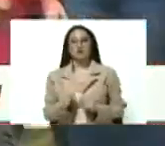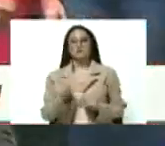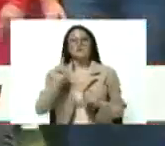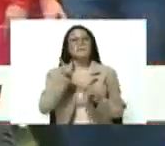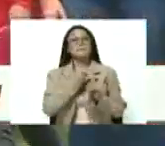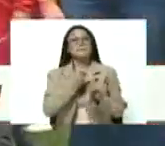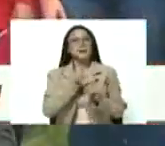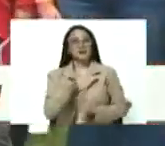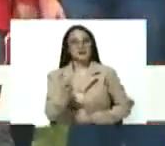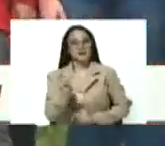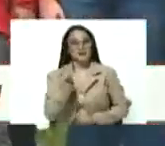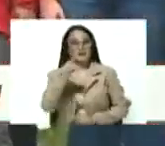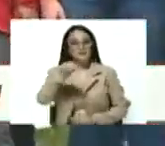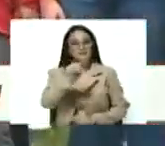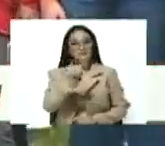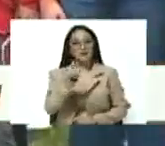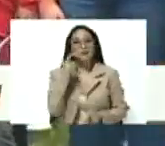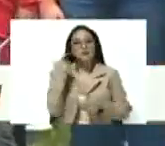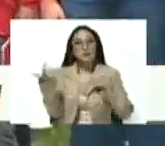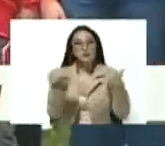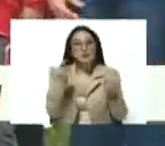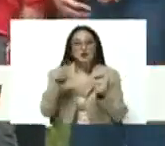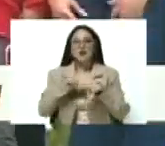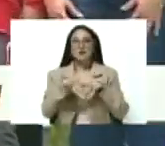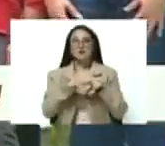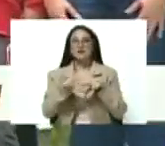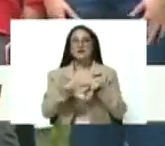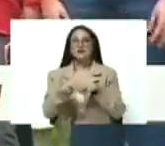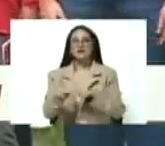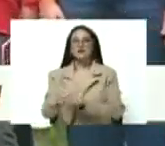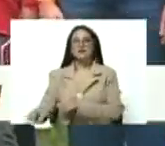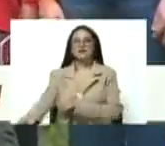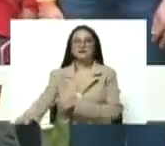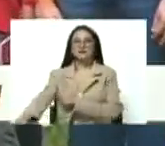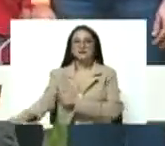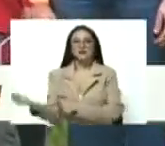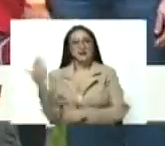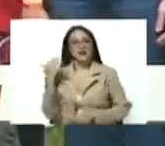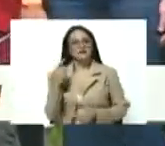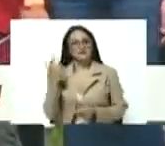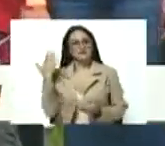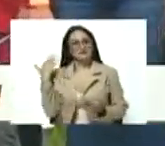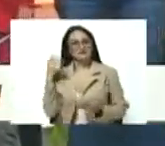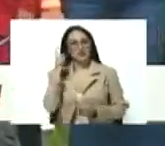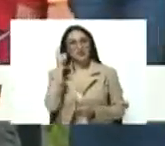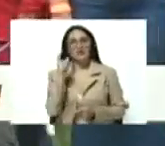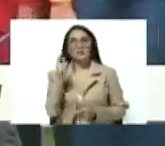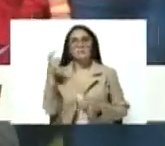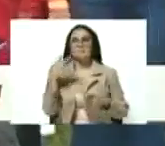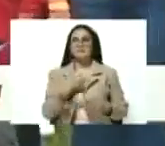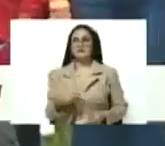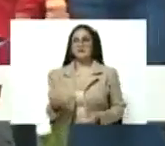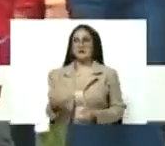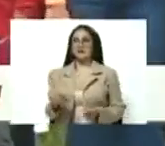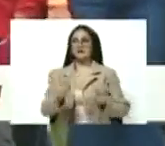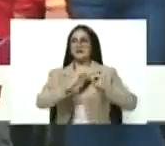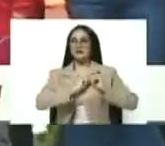tarea, buscar a los niños. Nos las dio el presidente hace unos días. nos dio esa